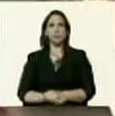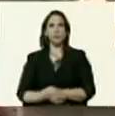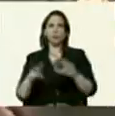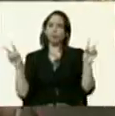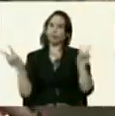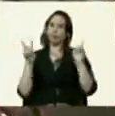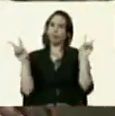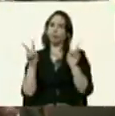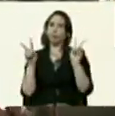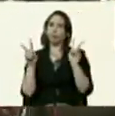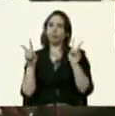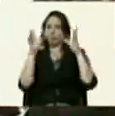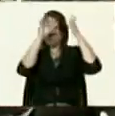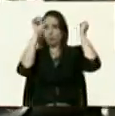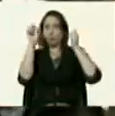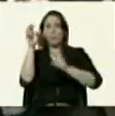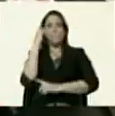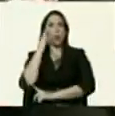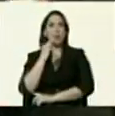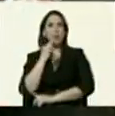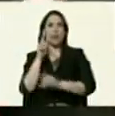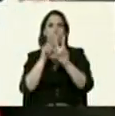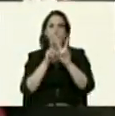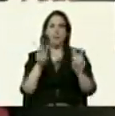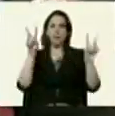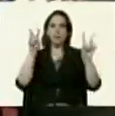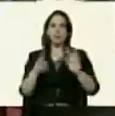la diplomacia bolivariana de paz.